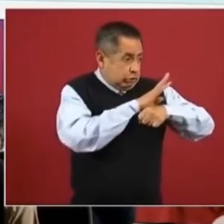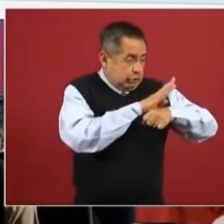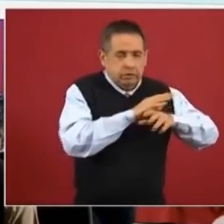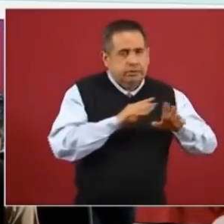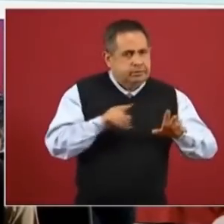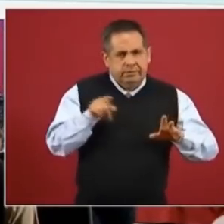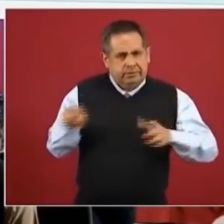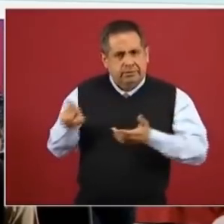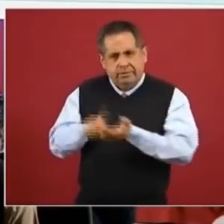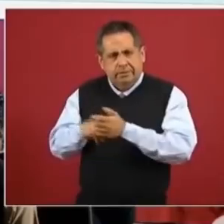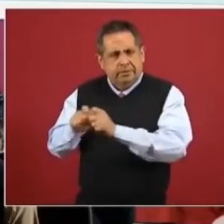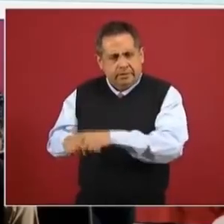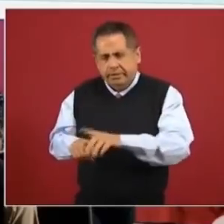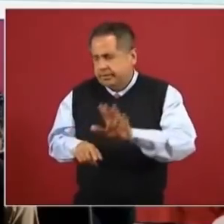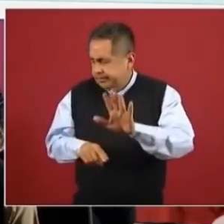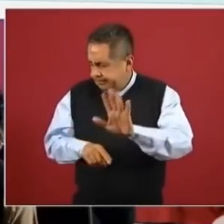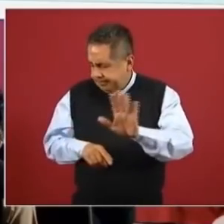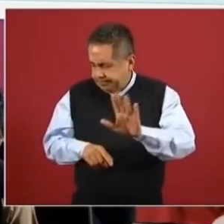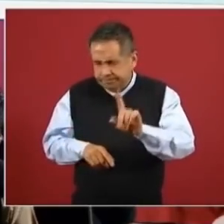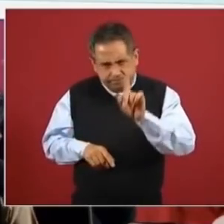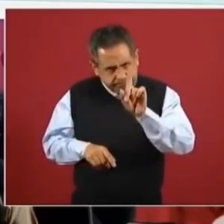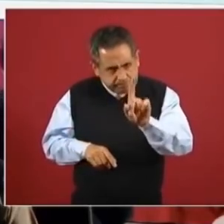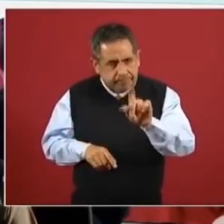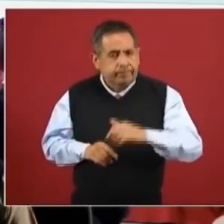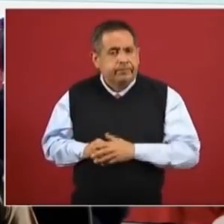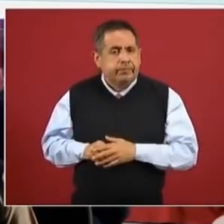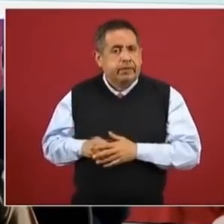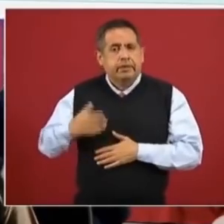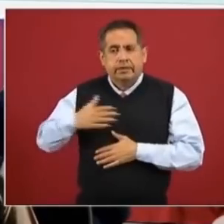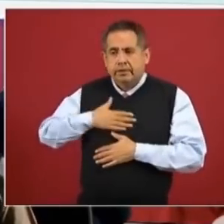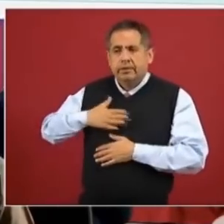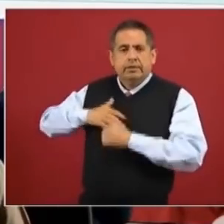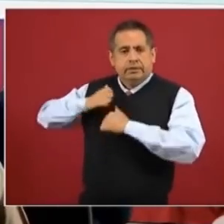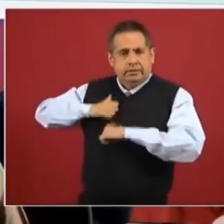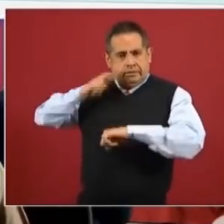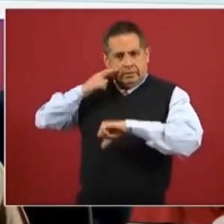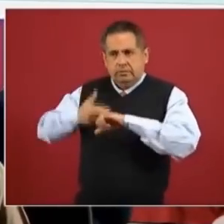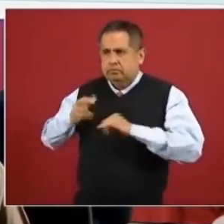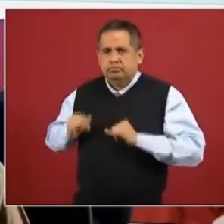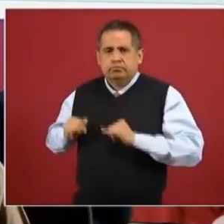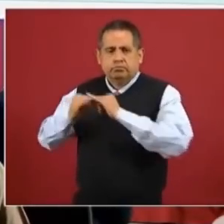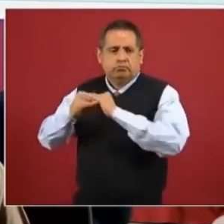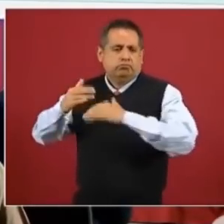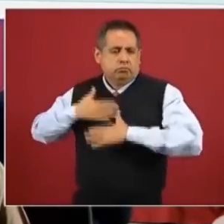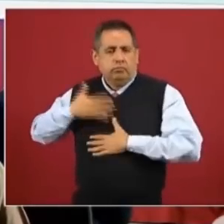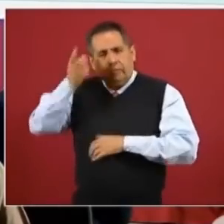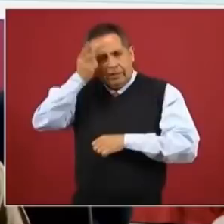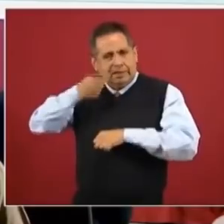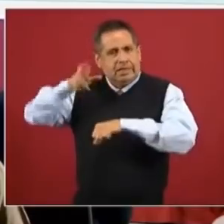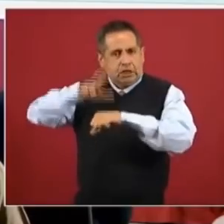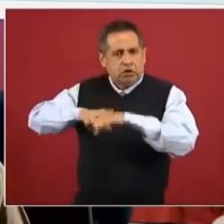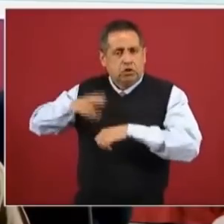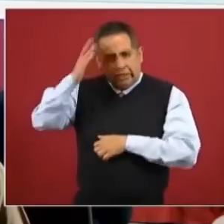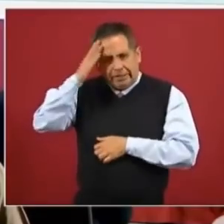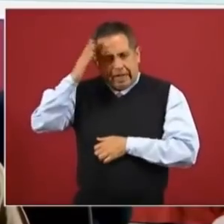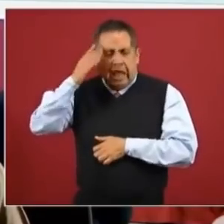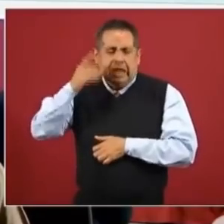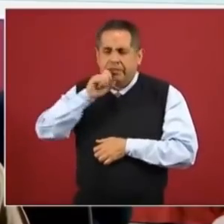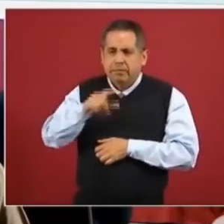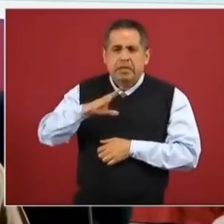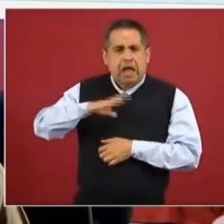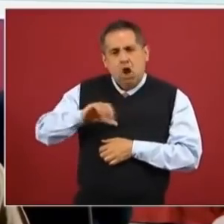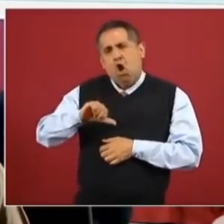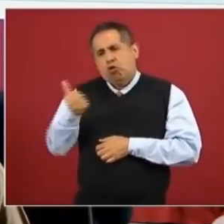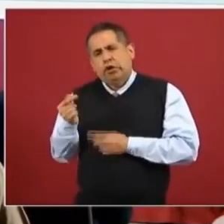COVID. Yo quiero decirles que en las instancias que nosotros representamos, obviamente la Dirección General de Epidemiología, pero también tenemos